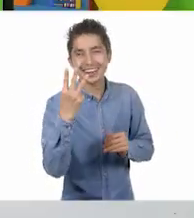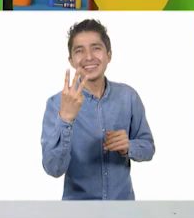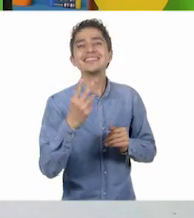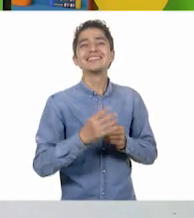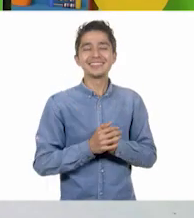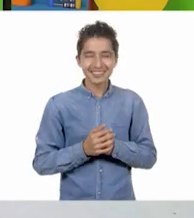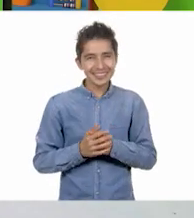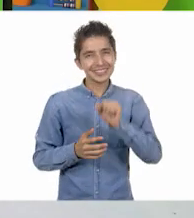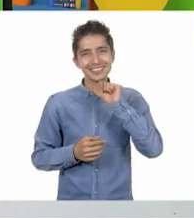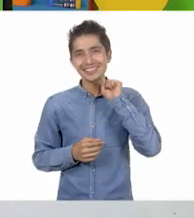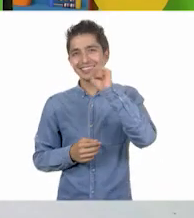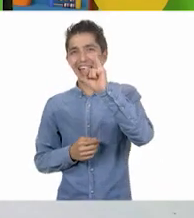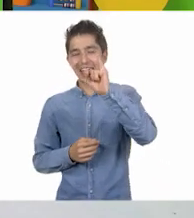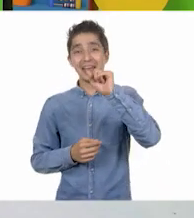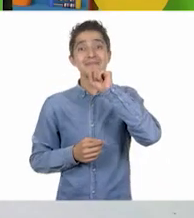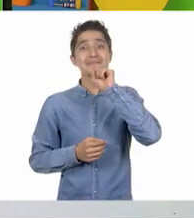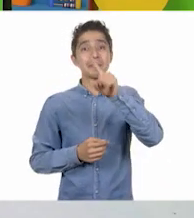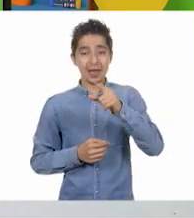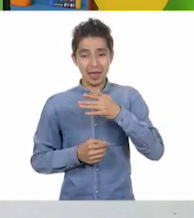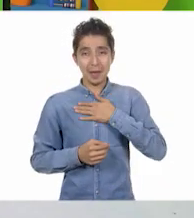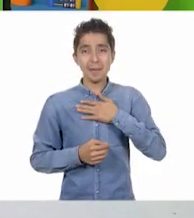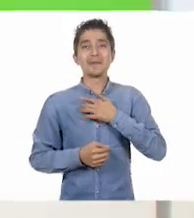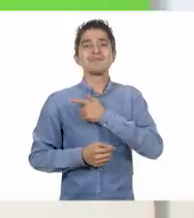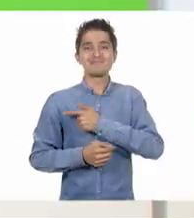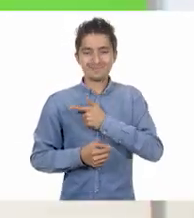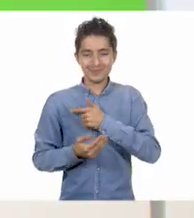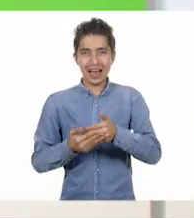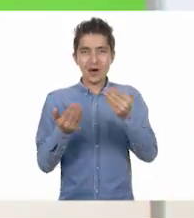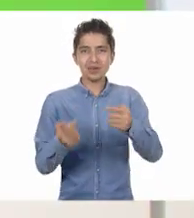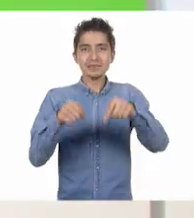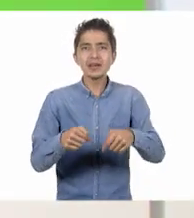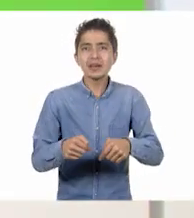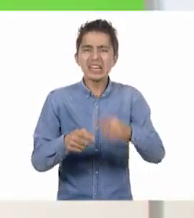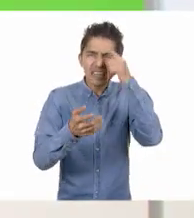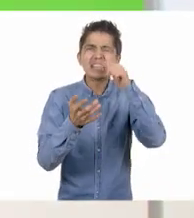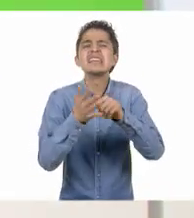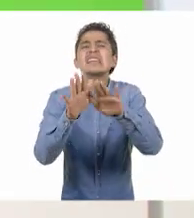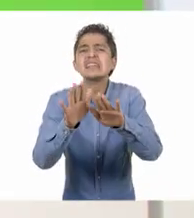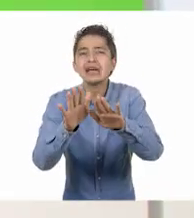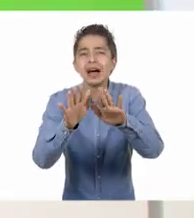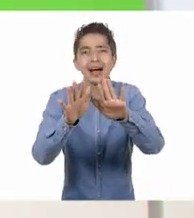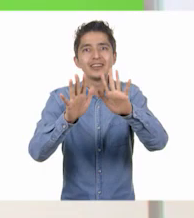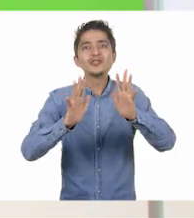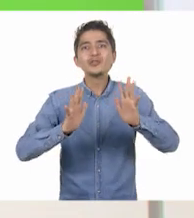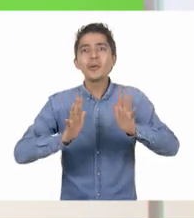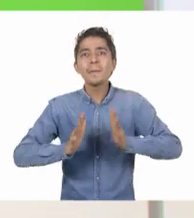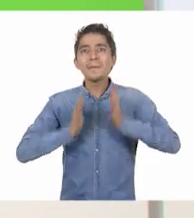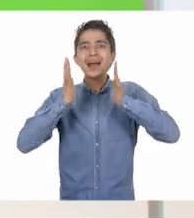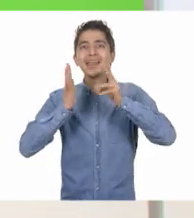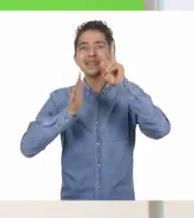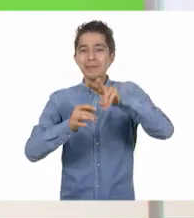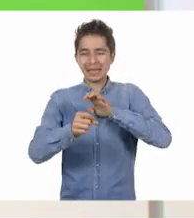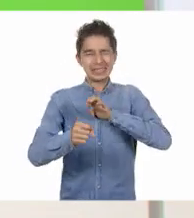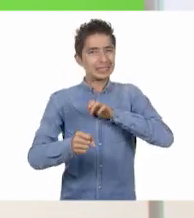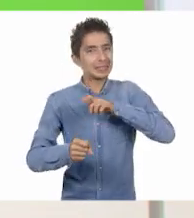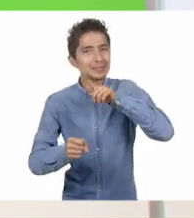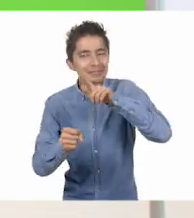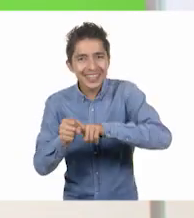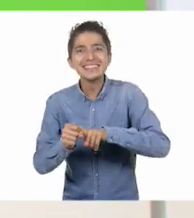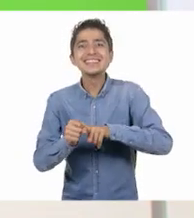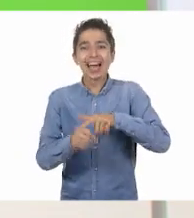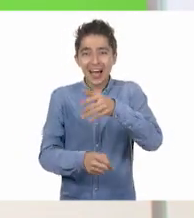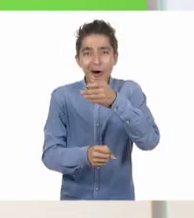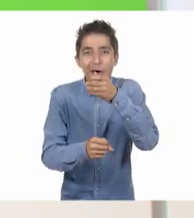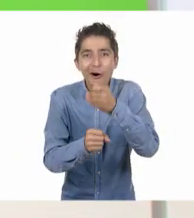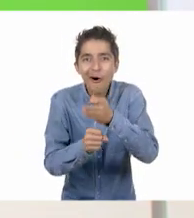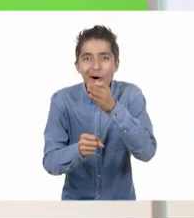A nosotros también nos da mucho gusto recibirte. ¿Y qué creen? ¿Qué creen? Que hoy les tenemos una sorpresa muy especial. Hoy